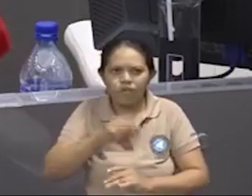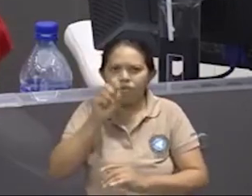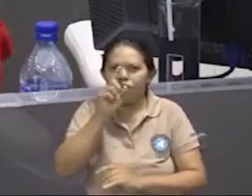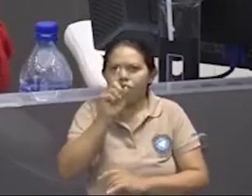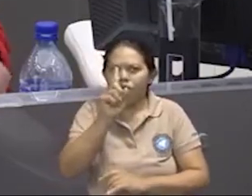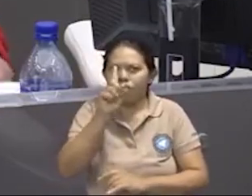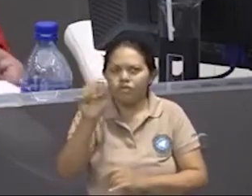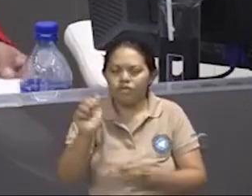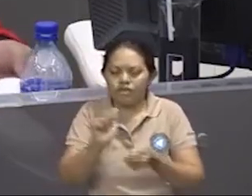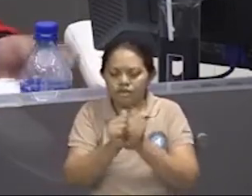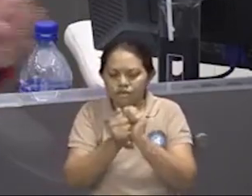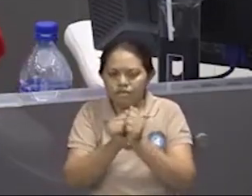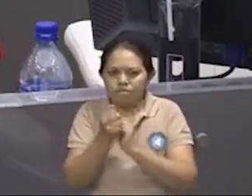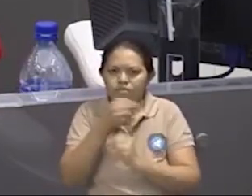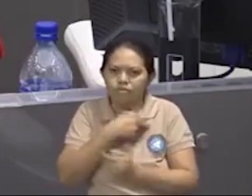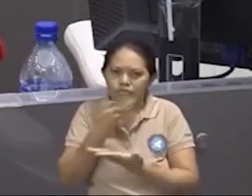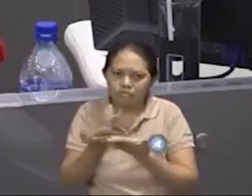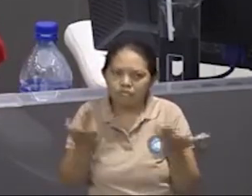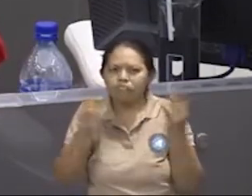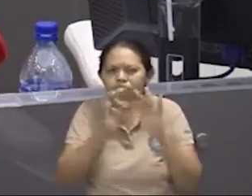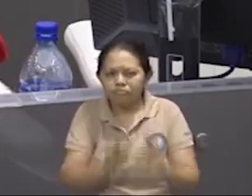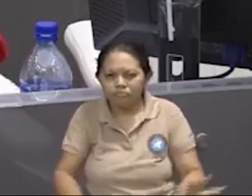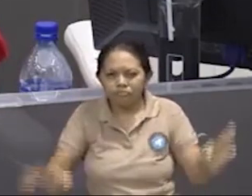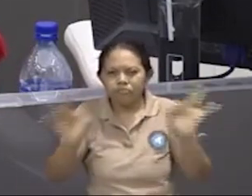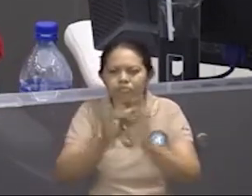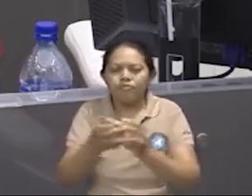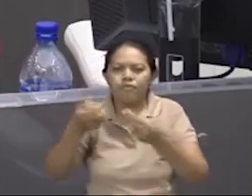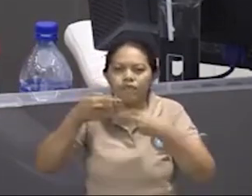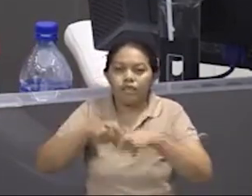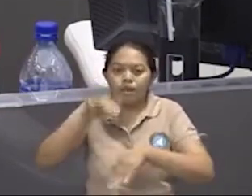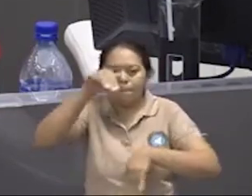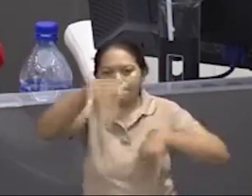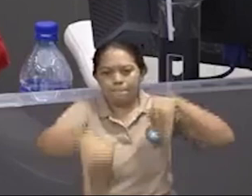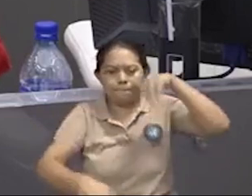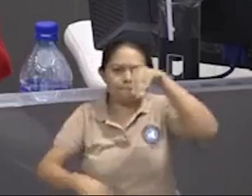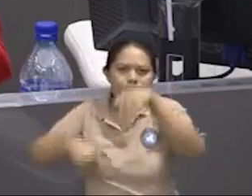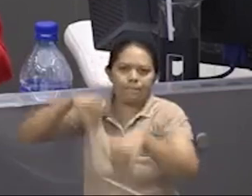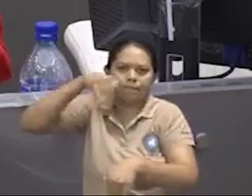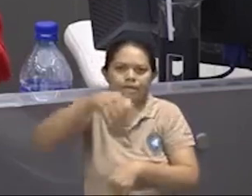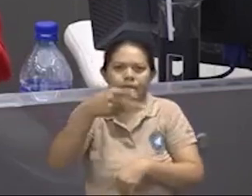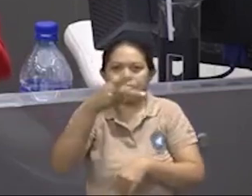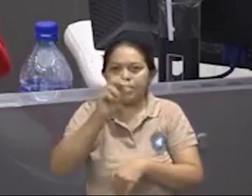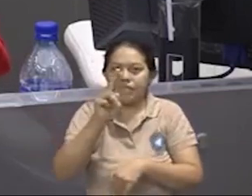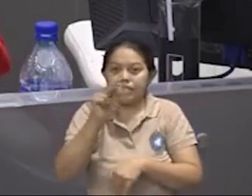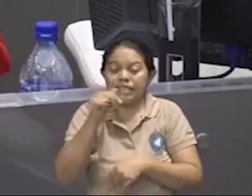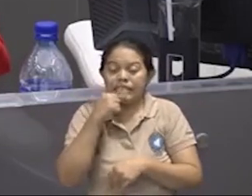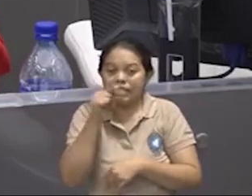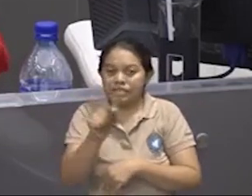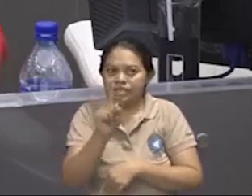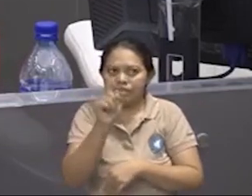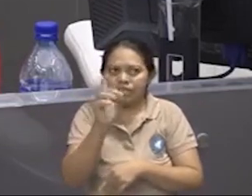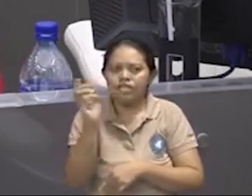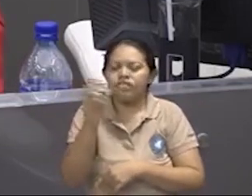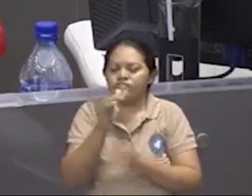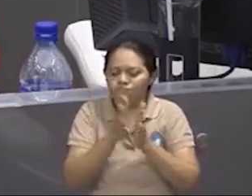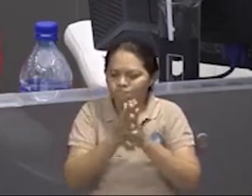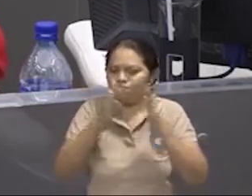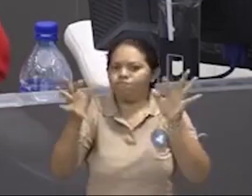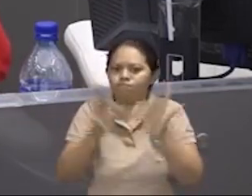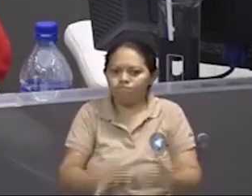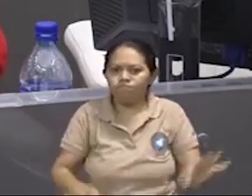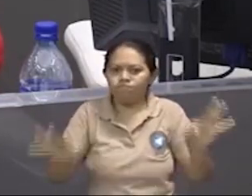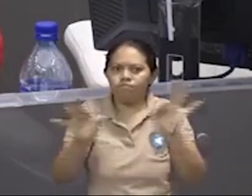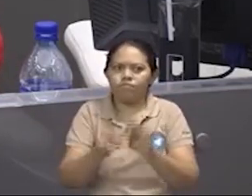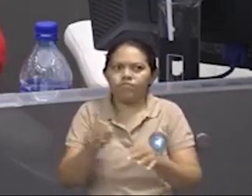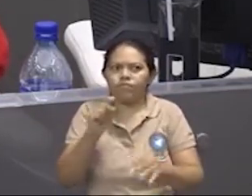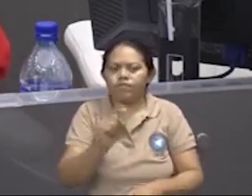11 disciplinas deportivas. Y el complejo de piscinas olímpicas Michelle Richardson, debidamente equipado,